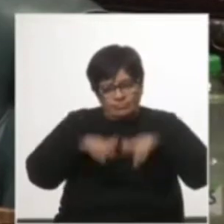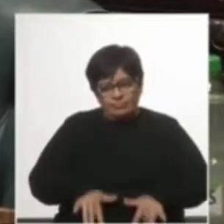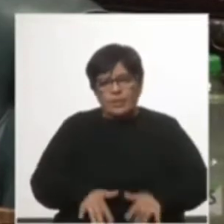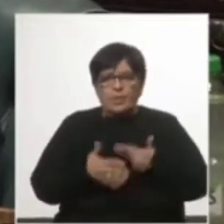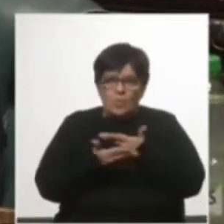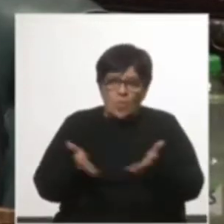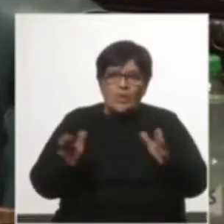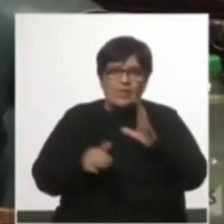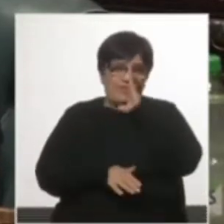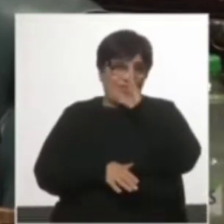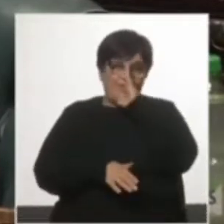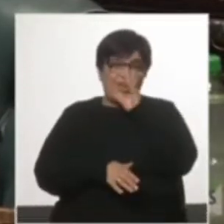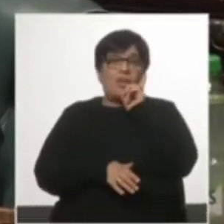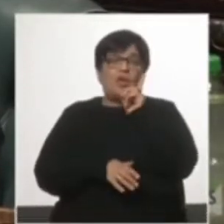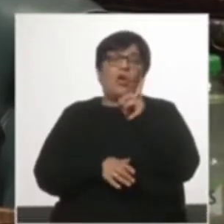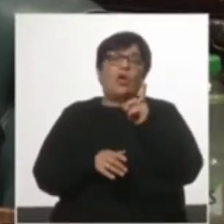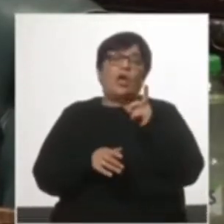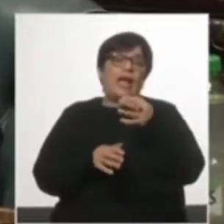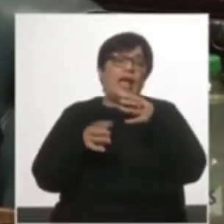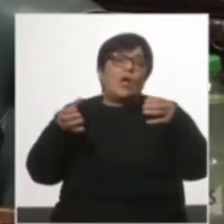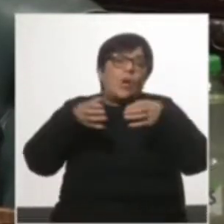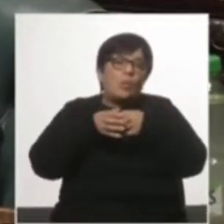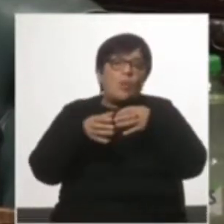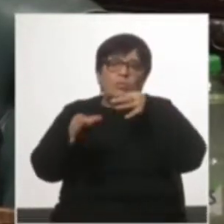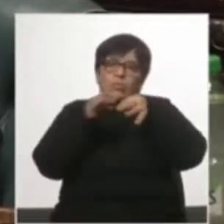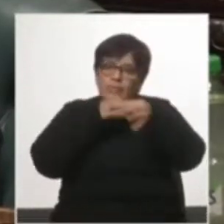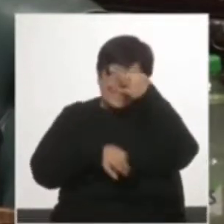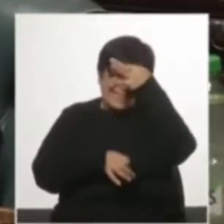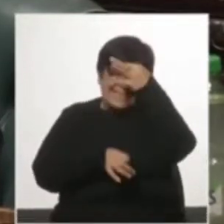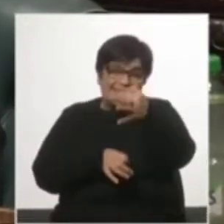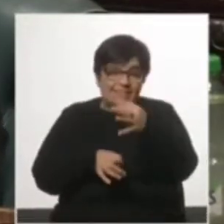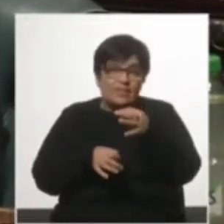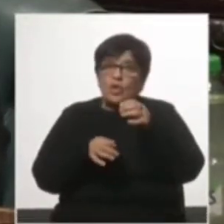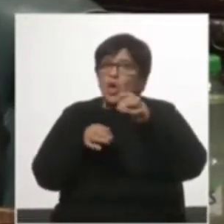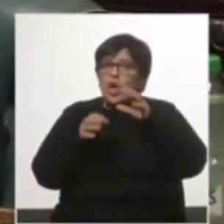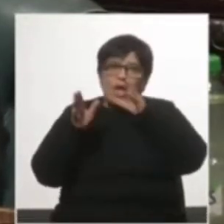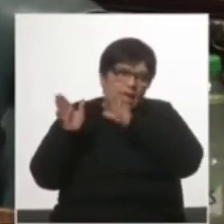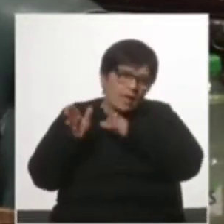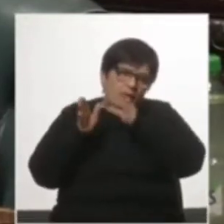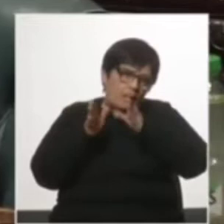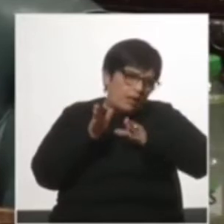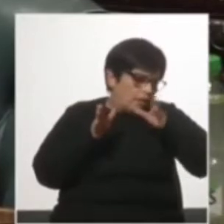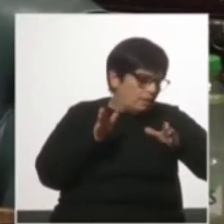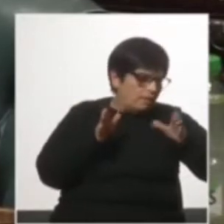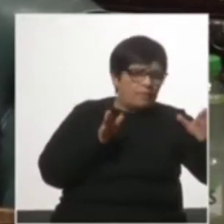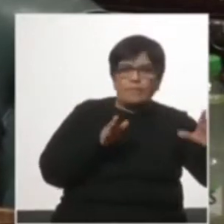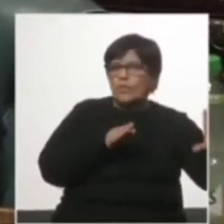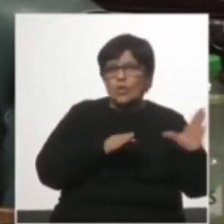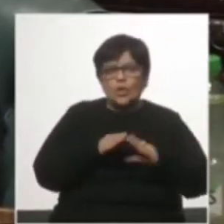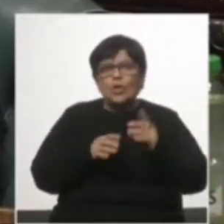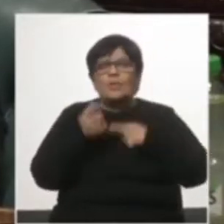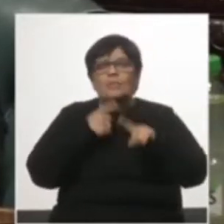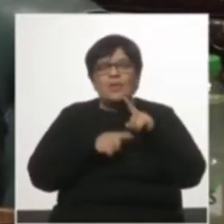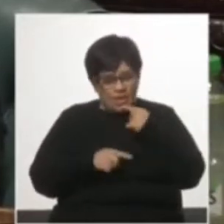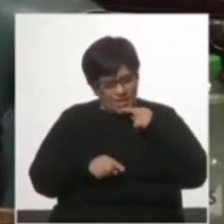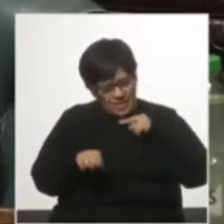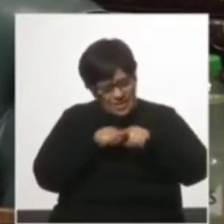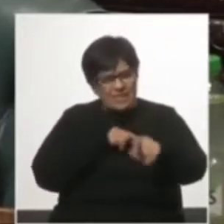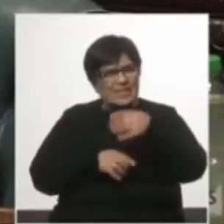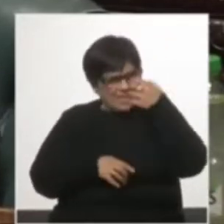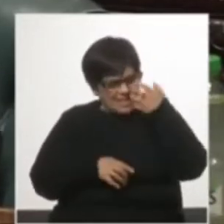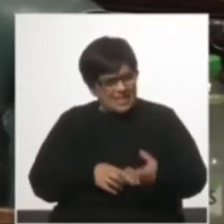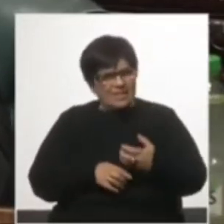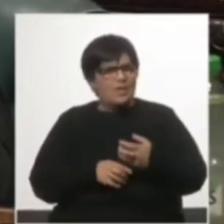del mes de febrero y los informes del GIAT del GACH en todo este periodo, pero yo quiero ser franco en una